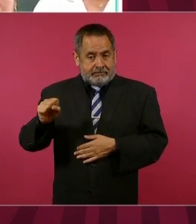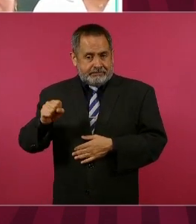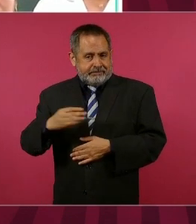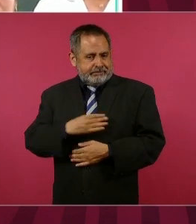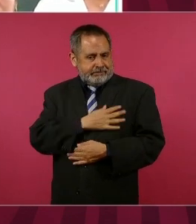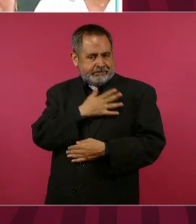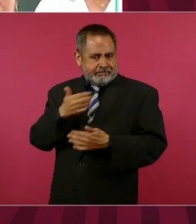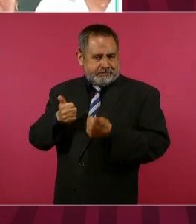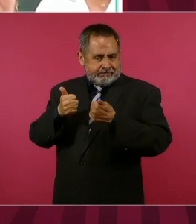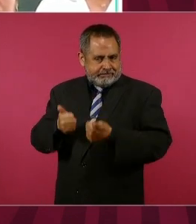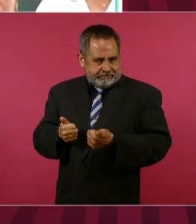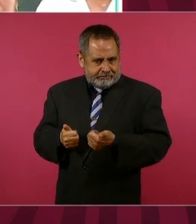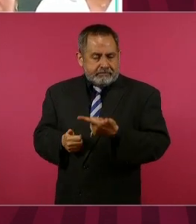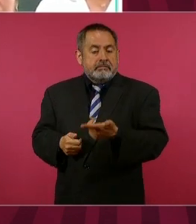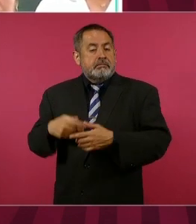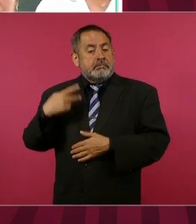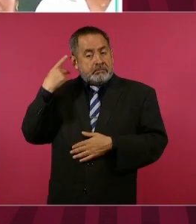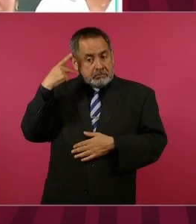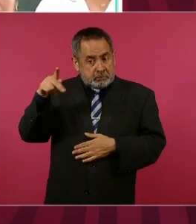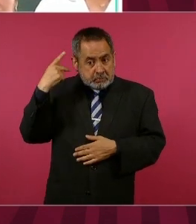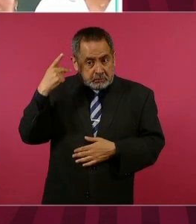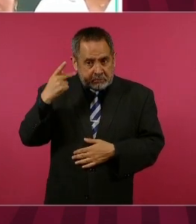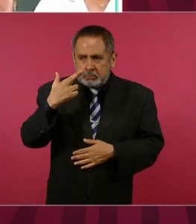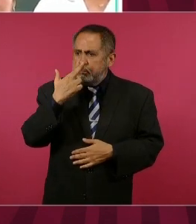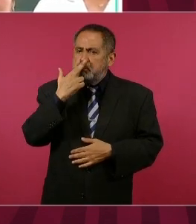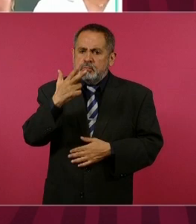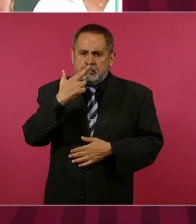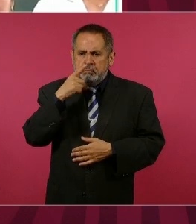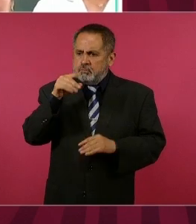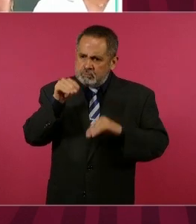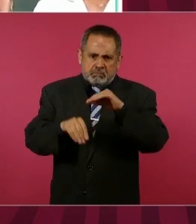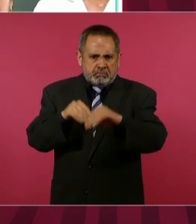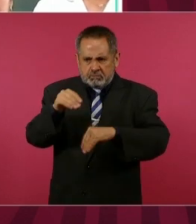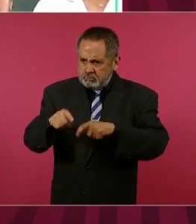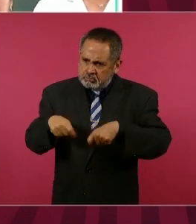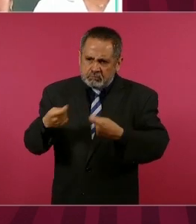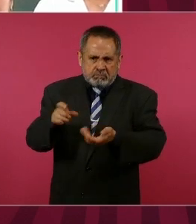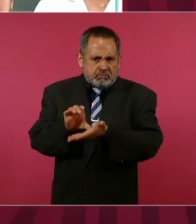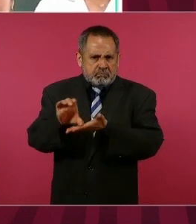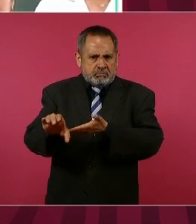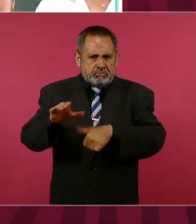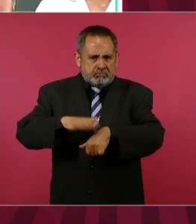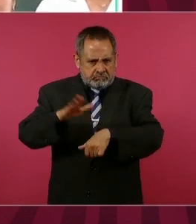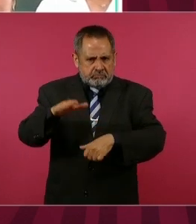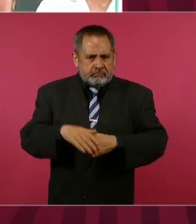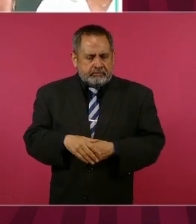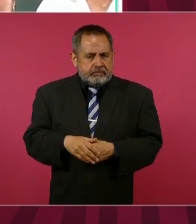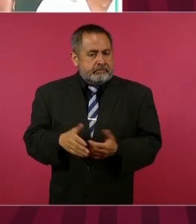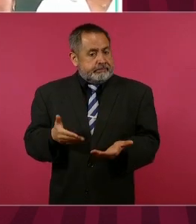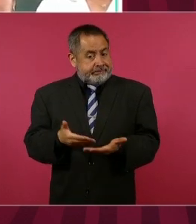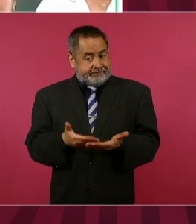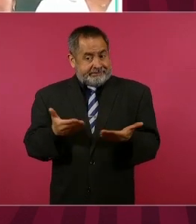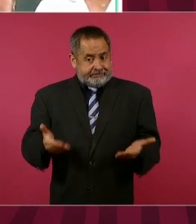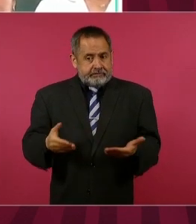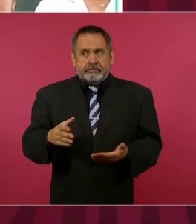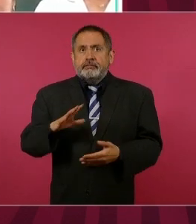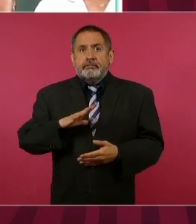el cual en el Estado de Puebla ha dejado ya mejoras importantes que me permito nombrar. Por eso, hoy tenemos